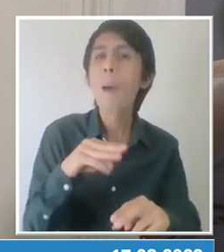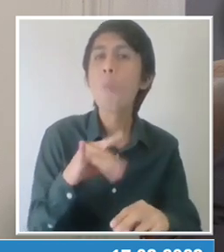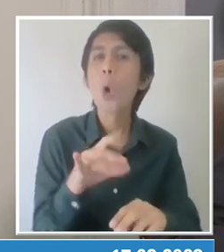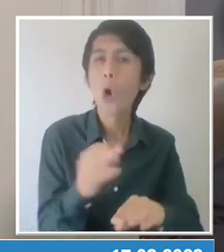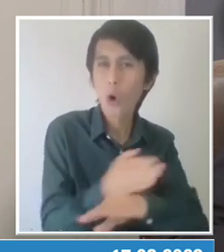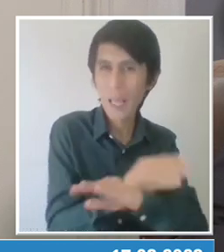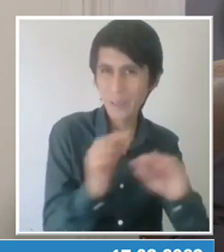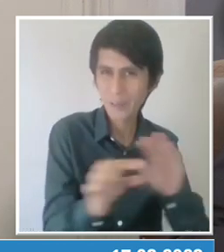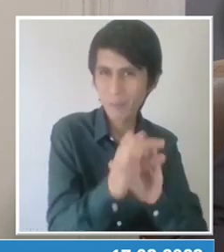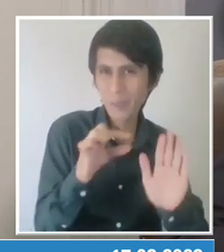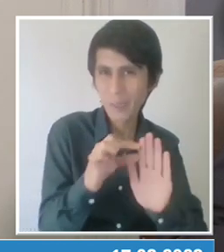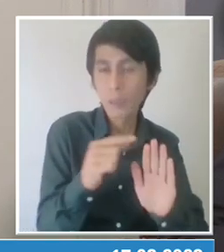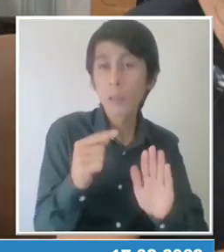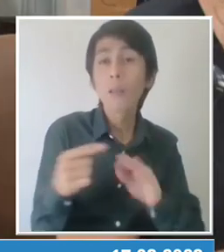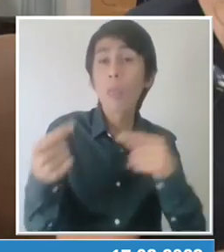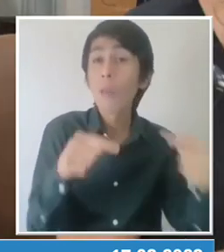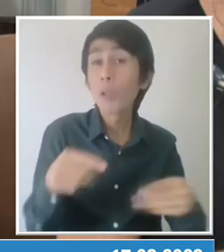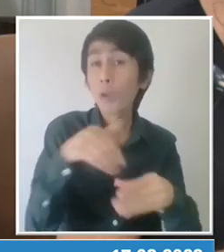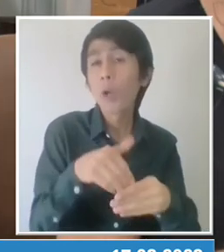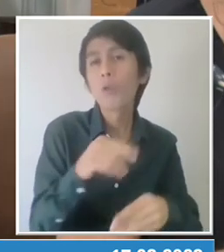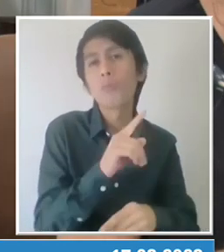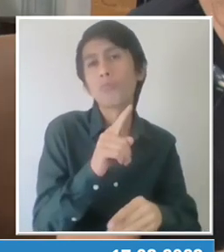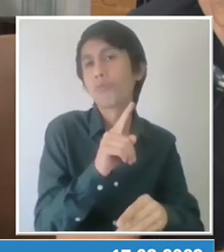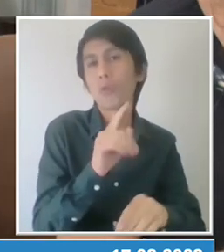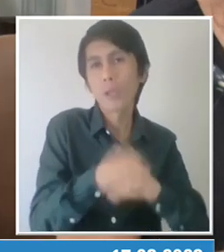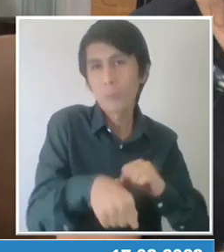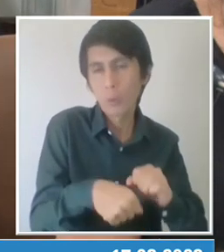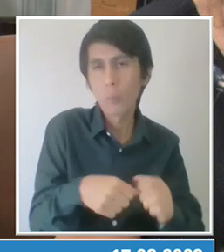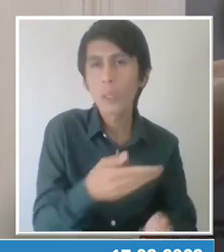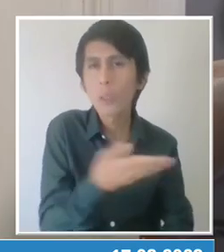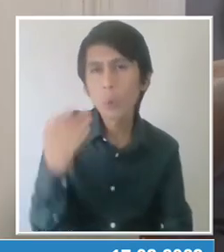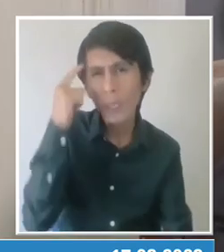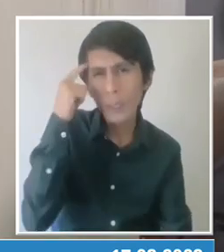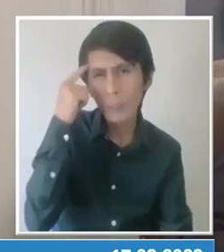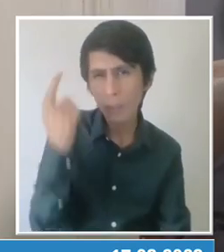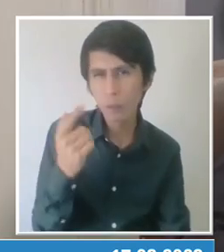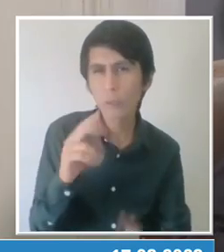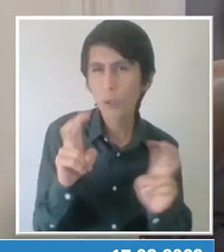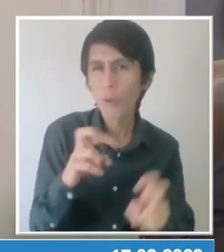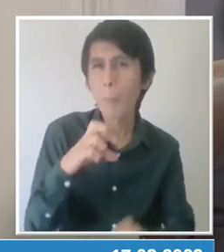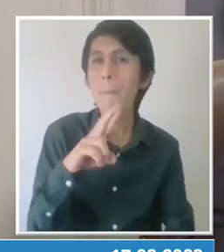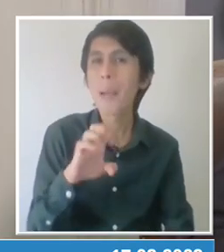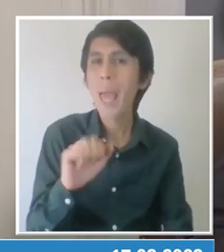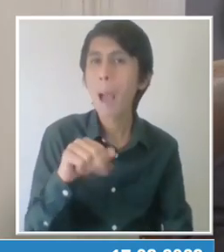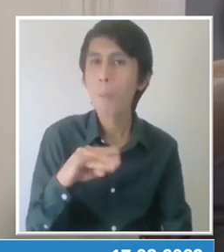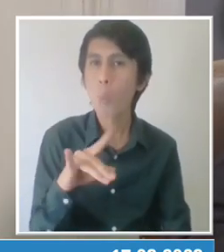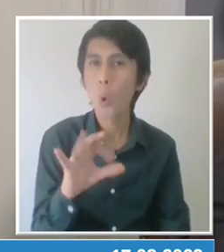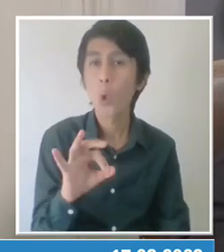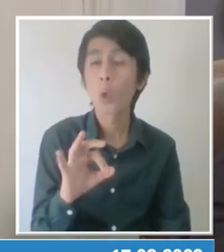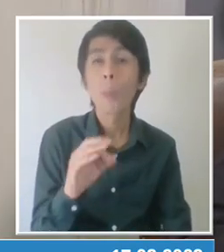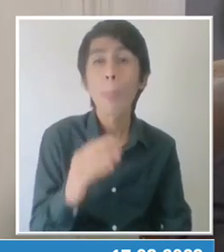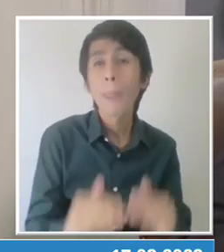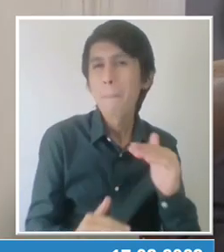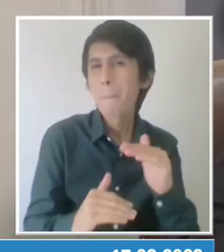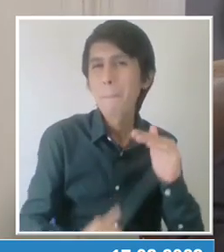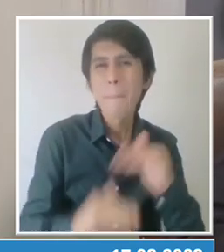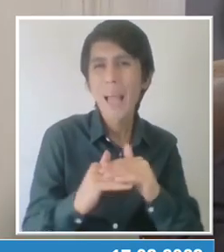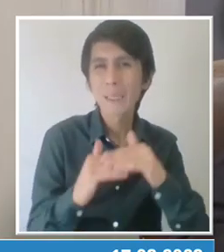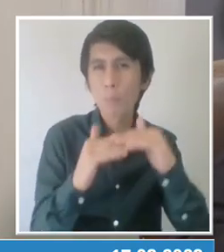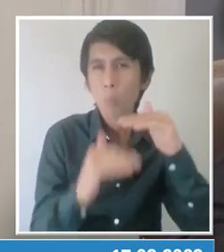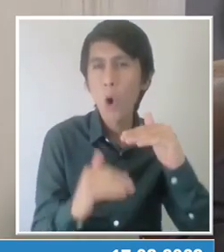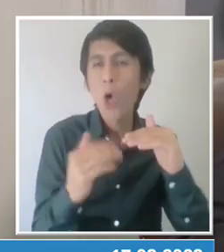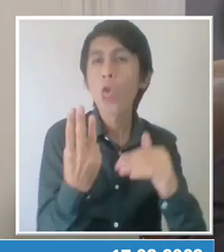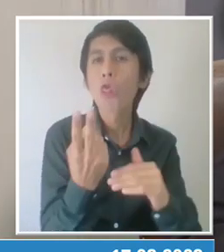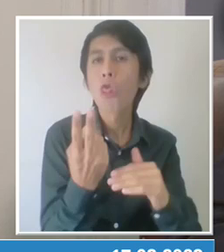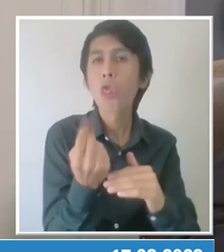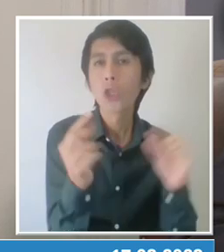piensan ustedes sobre un preámbulo? En 10 o 12 líneas, porque no puede ser más extenso que eso. Yo creo que el